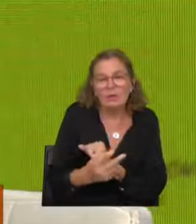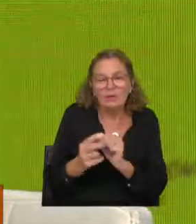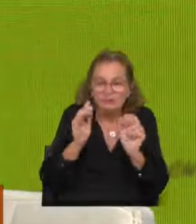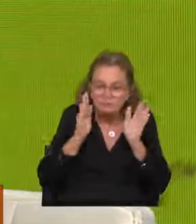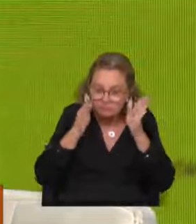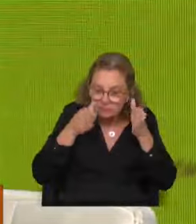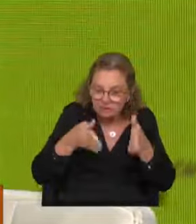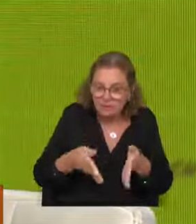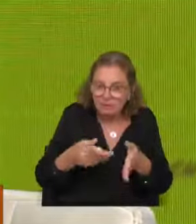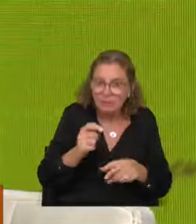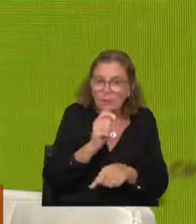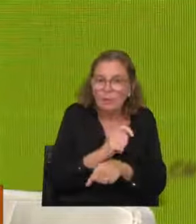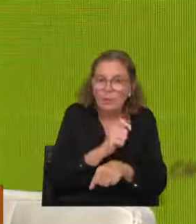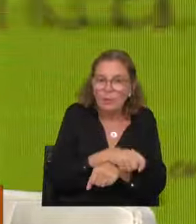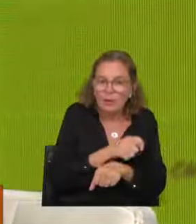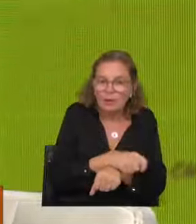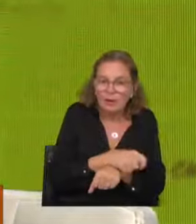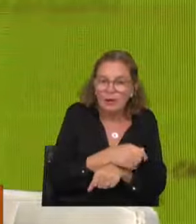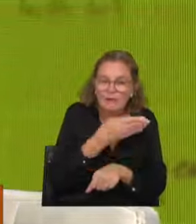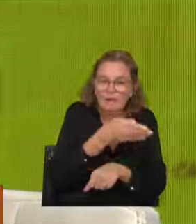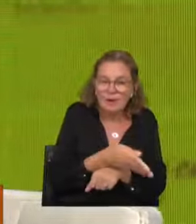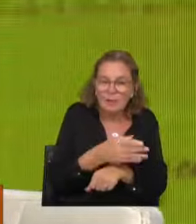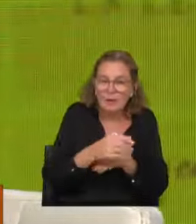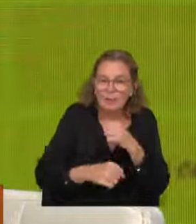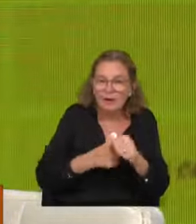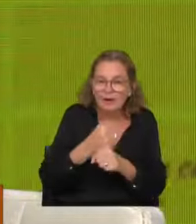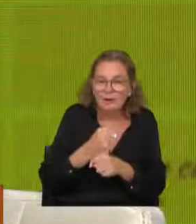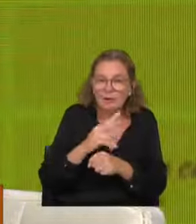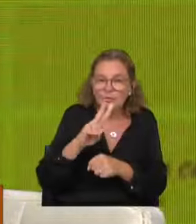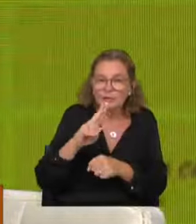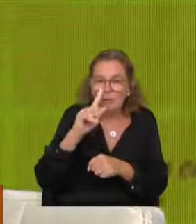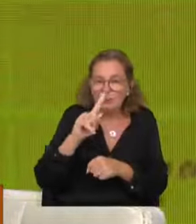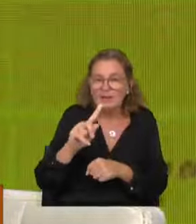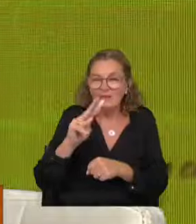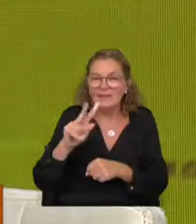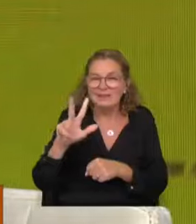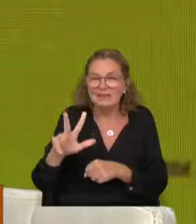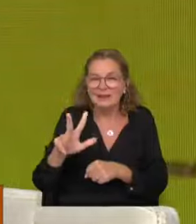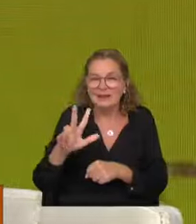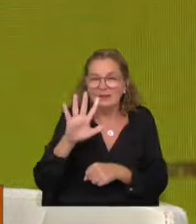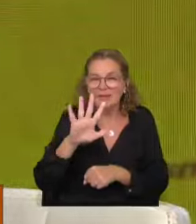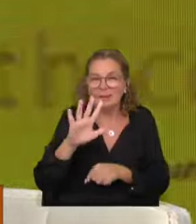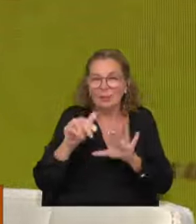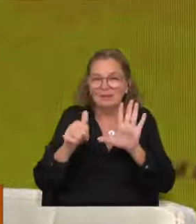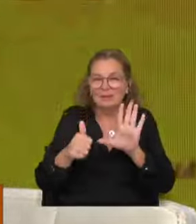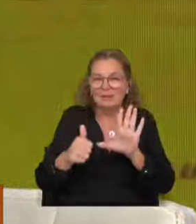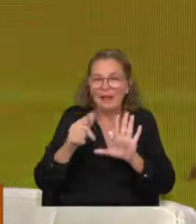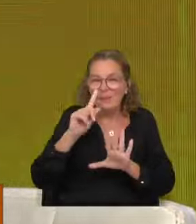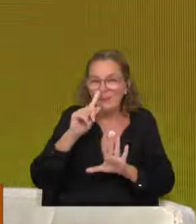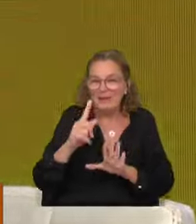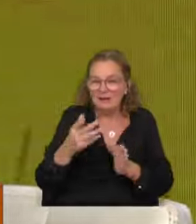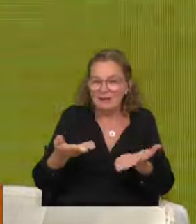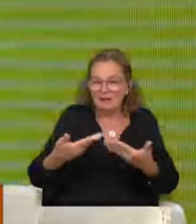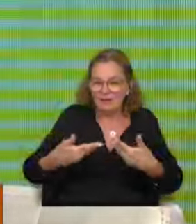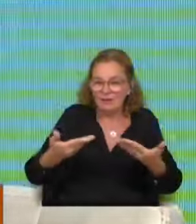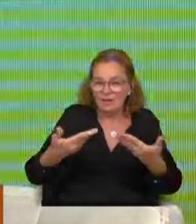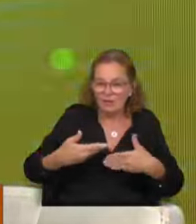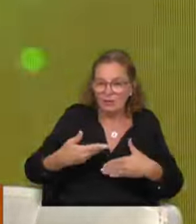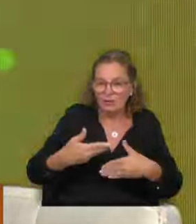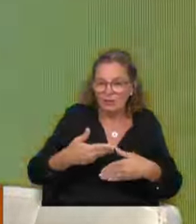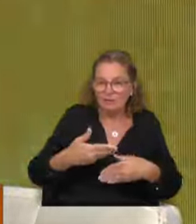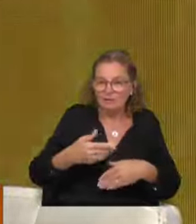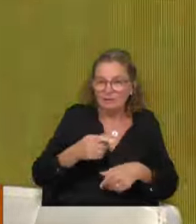eso el poder judicial es lo que nos está pidiendo por año en el año 2023 fueron 56,000 oficios que se recibieron desde el poder desde